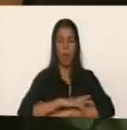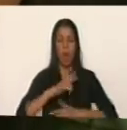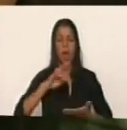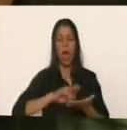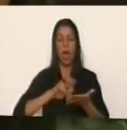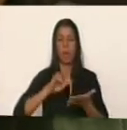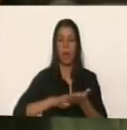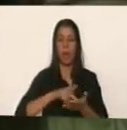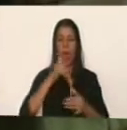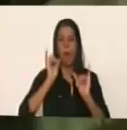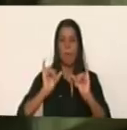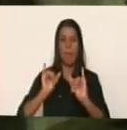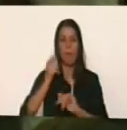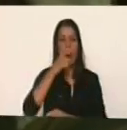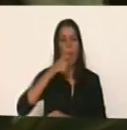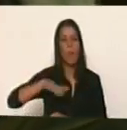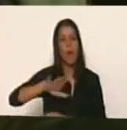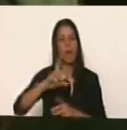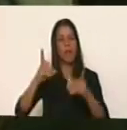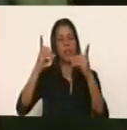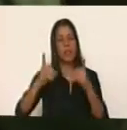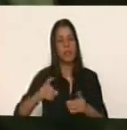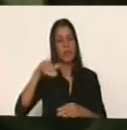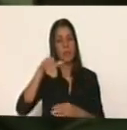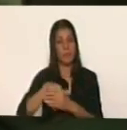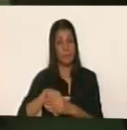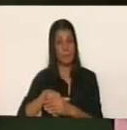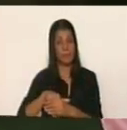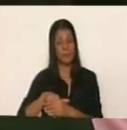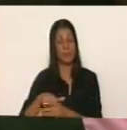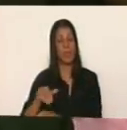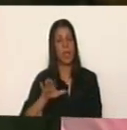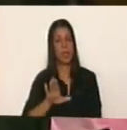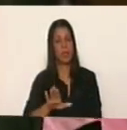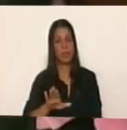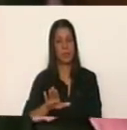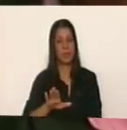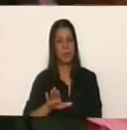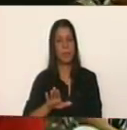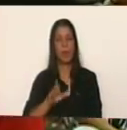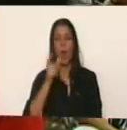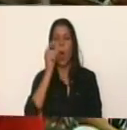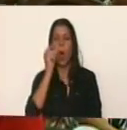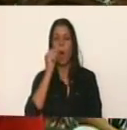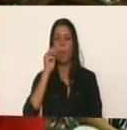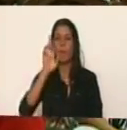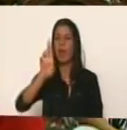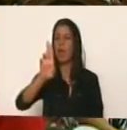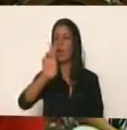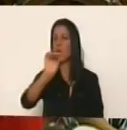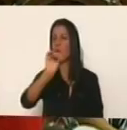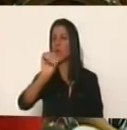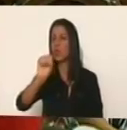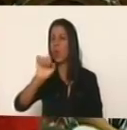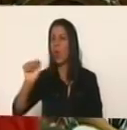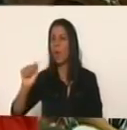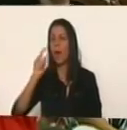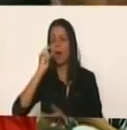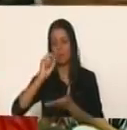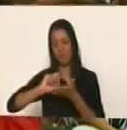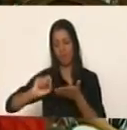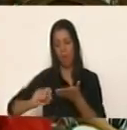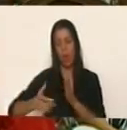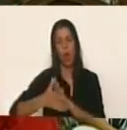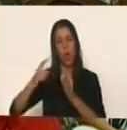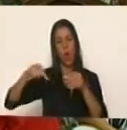y de la soberanía popular. Esa es la noción de Rousseau en el contrato social, pero